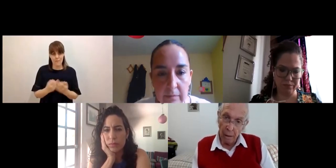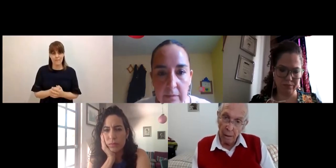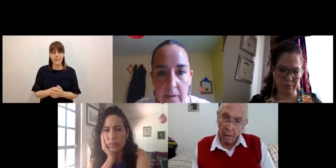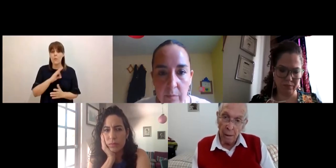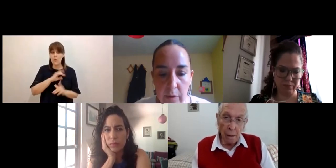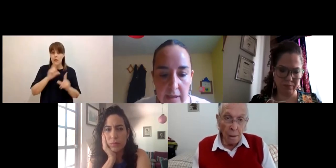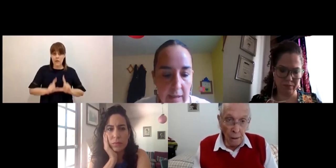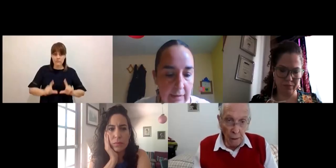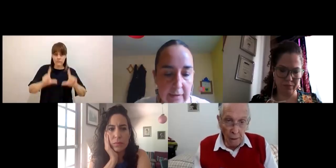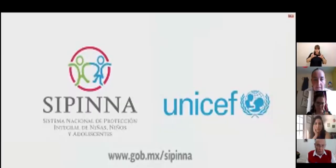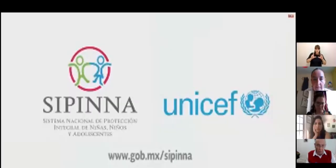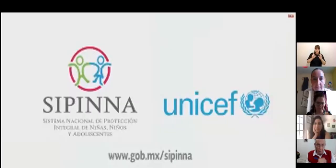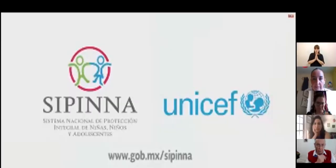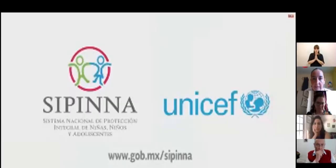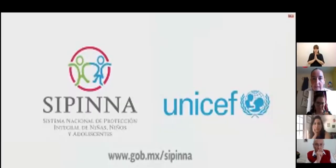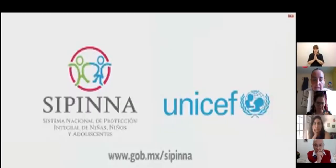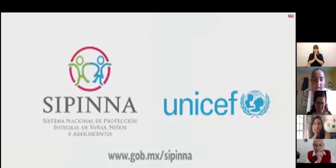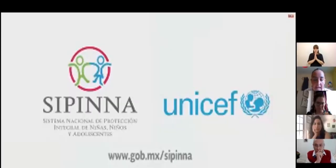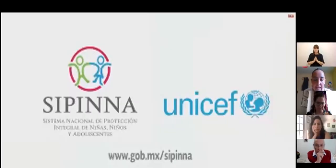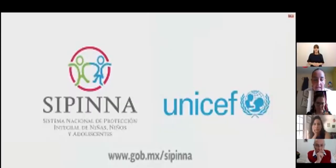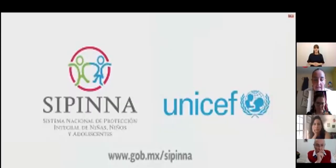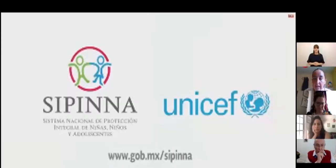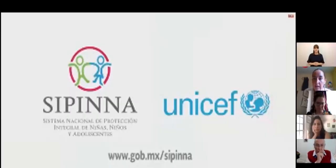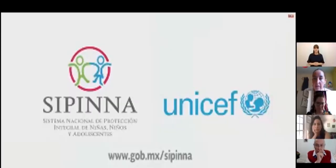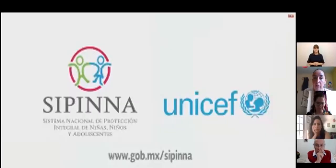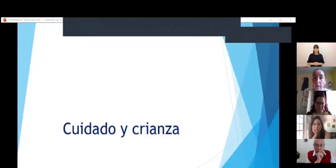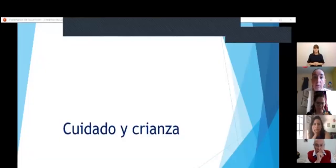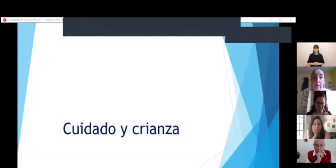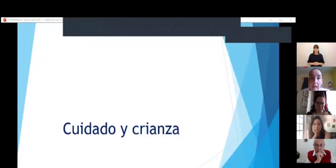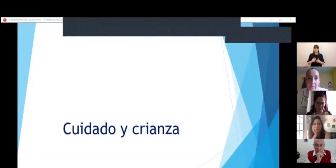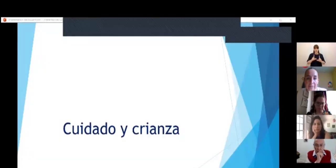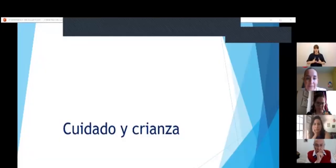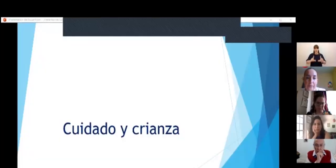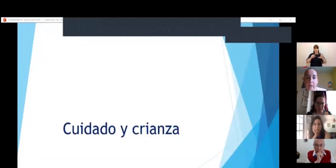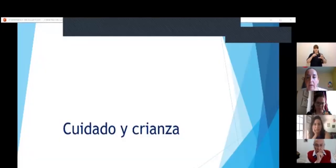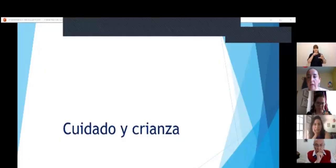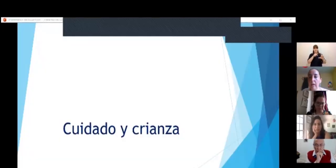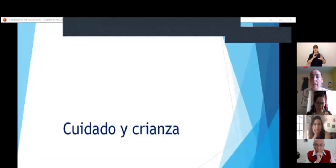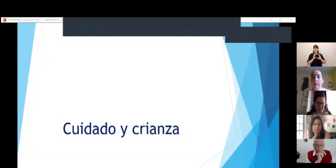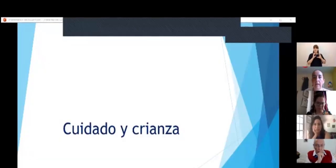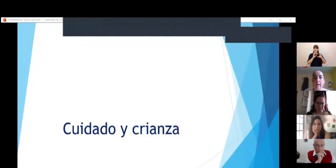que está por ahí entonces que tiene que ver con el cuidado